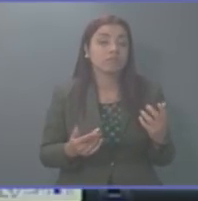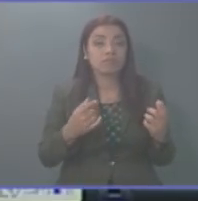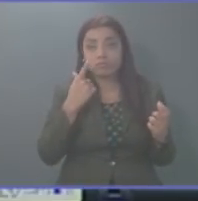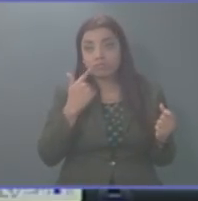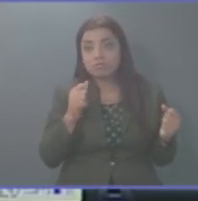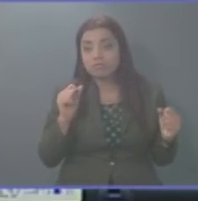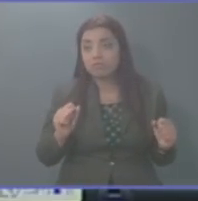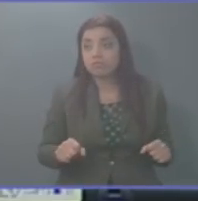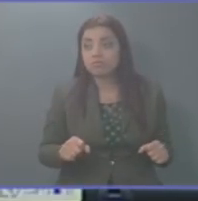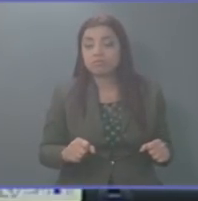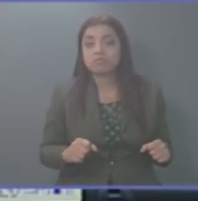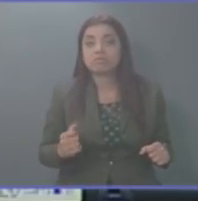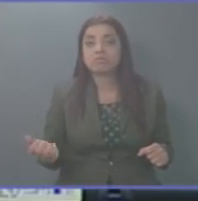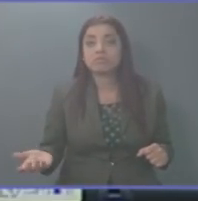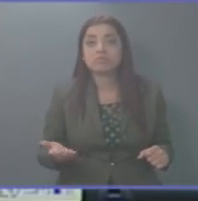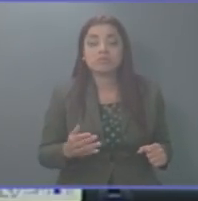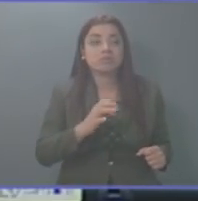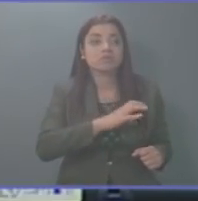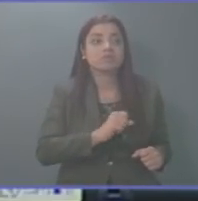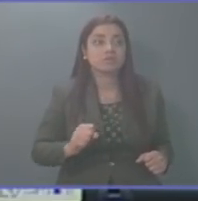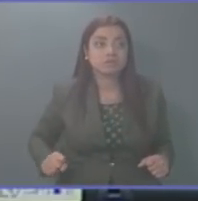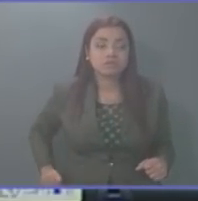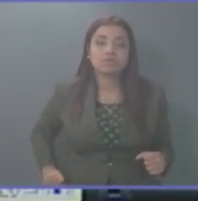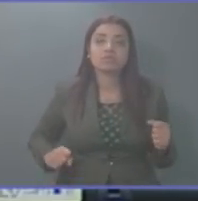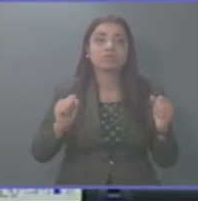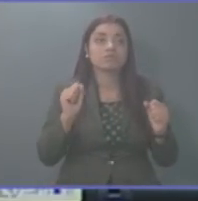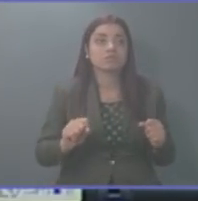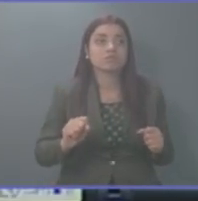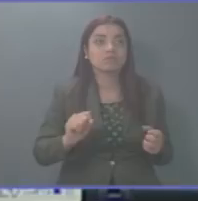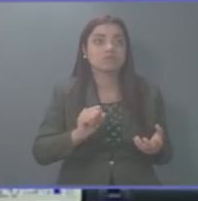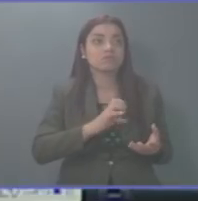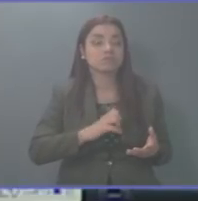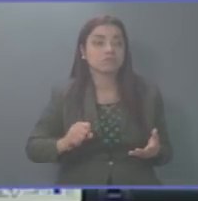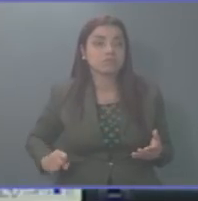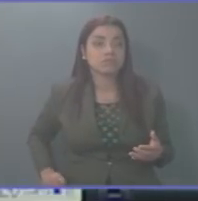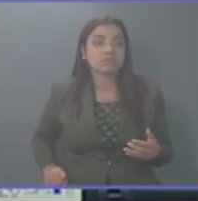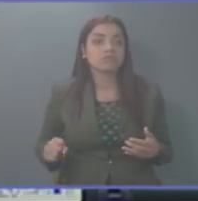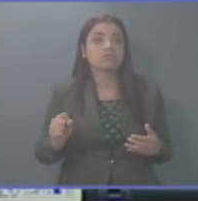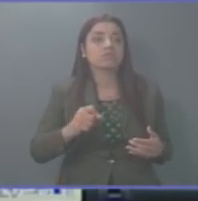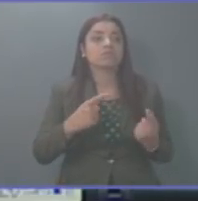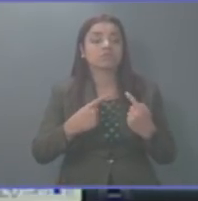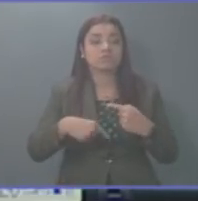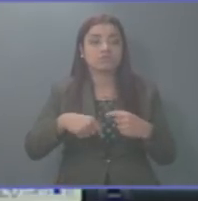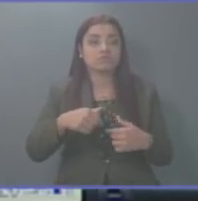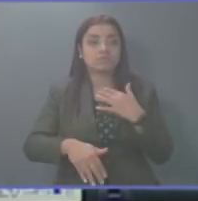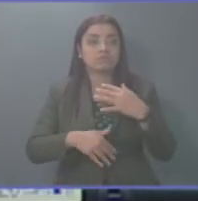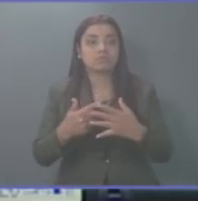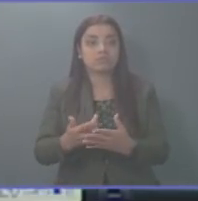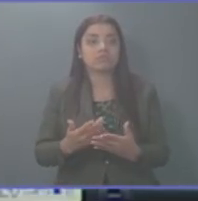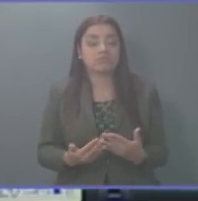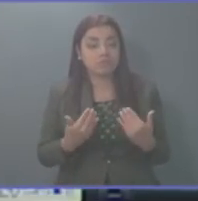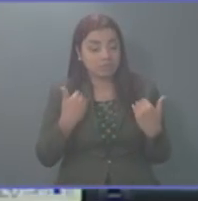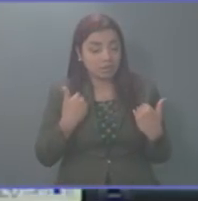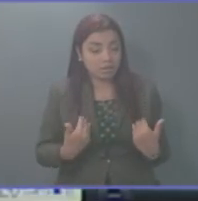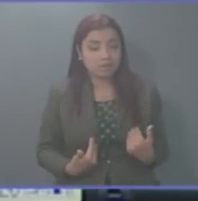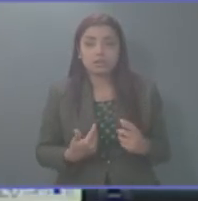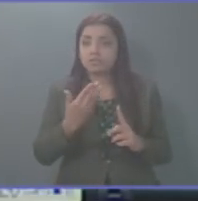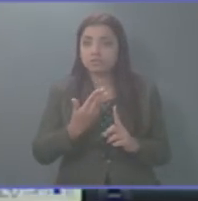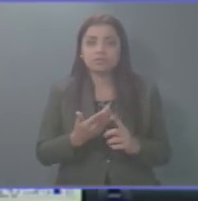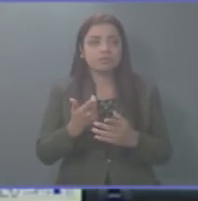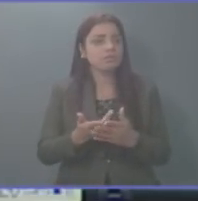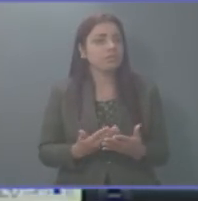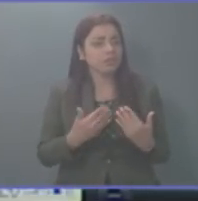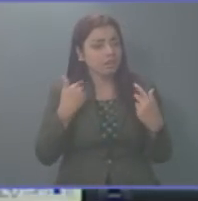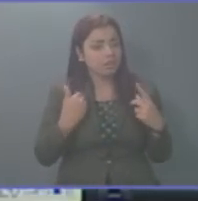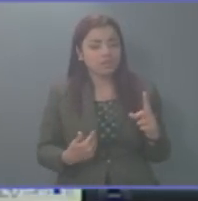tanto, dentro o fuera de El Salvador, sigue siendo salvadoreño y sigue siendo sujeto de derechos. Tiene derecho a la